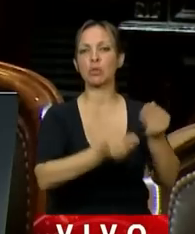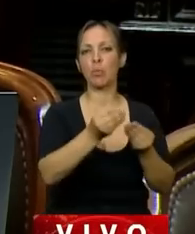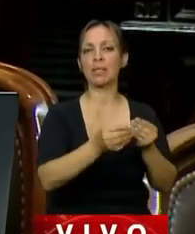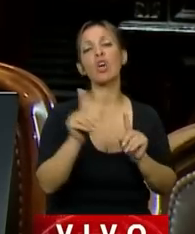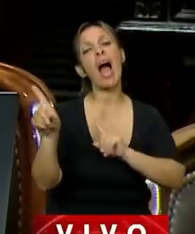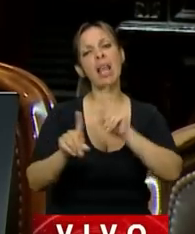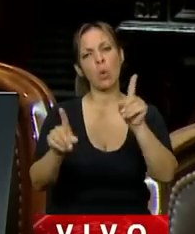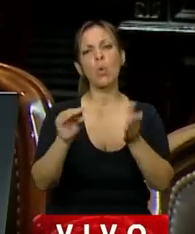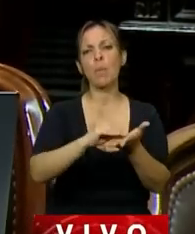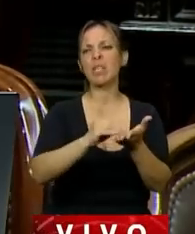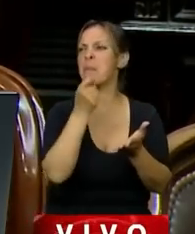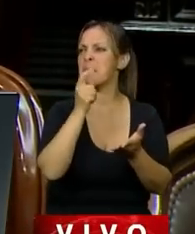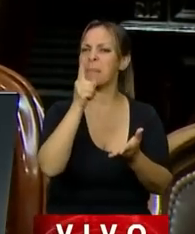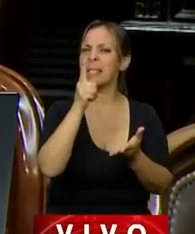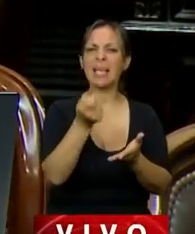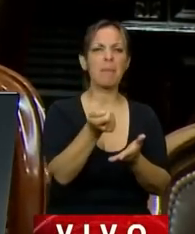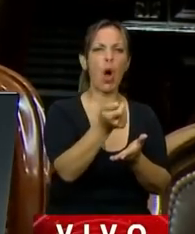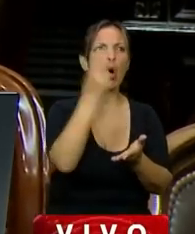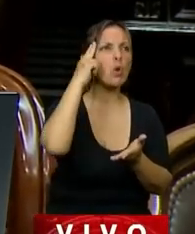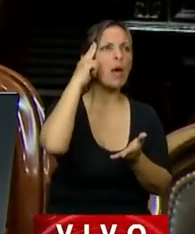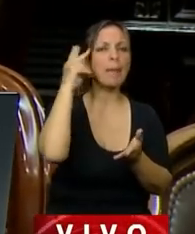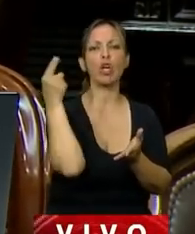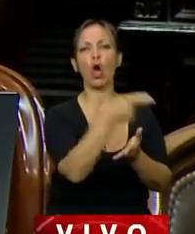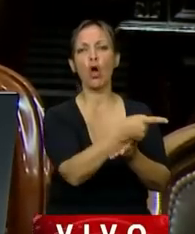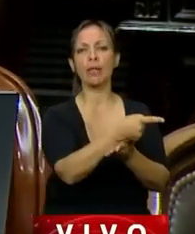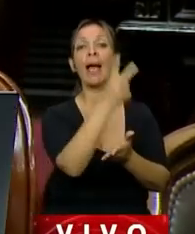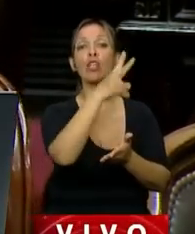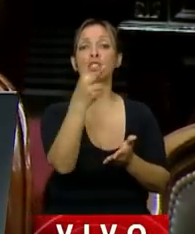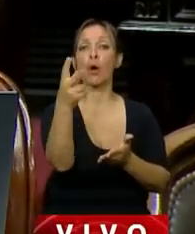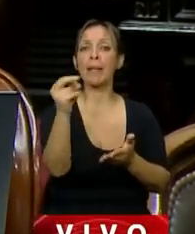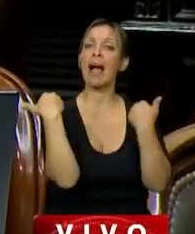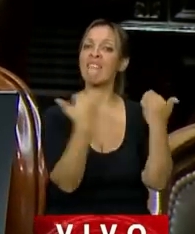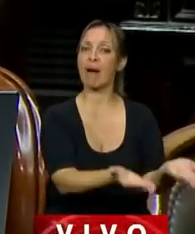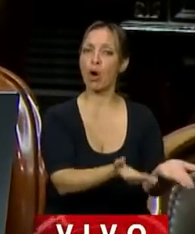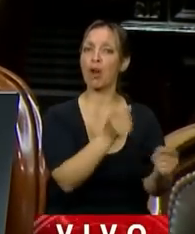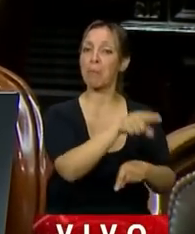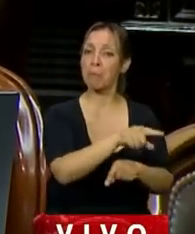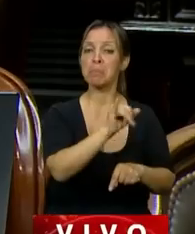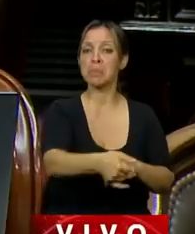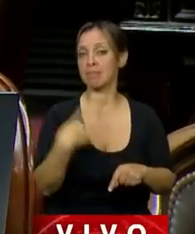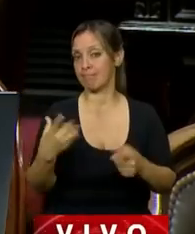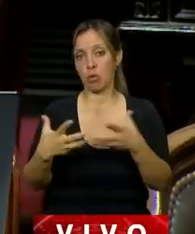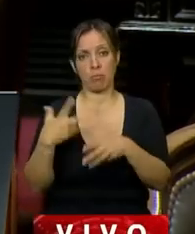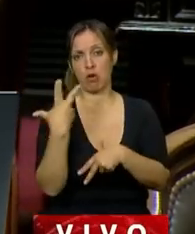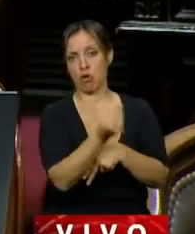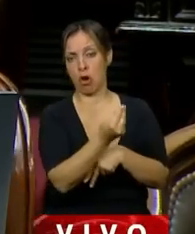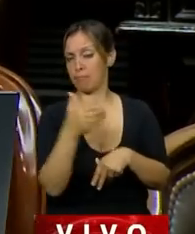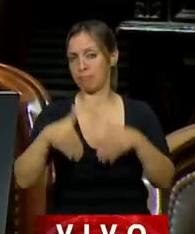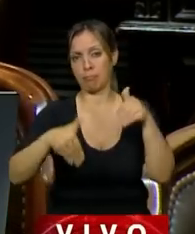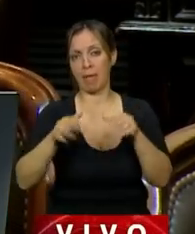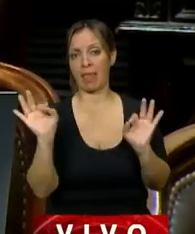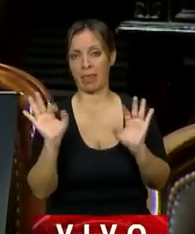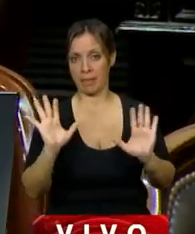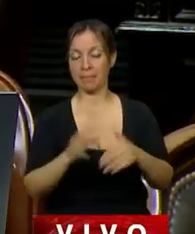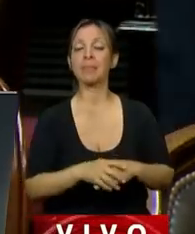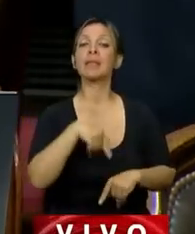poquitos diputados, creo que 9, votaron en contra, más de 220 votaron a favor, nuestro bloque se abstuvo. Después,